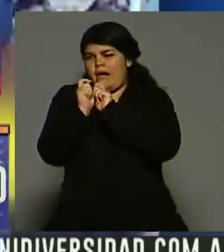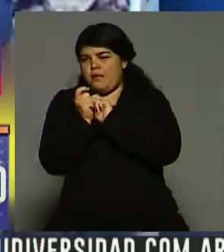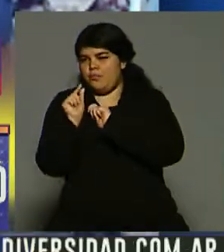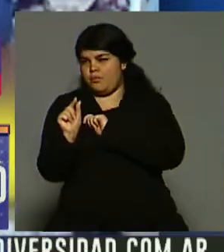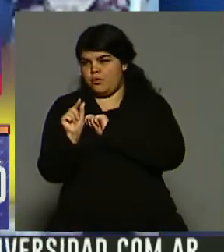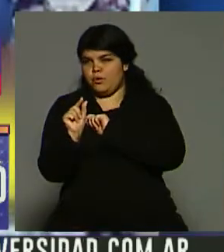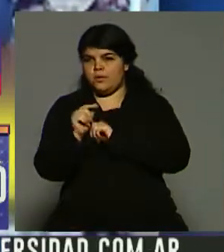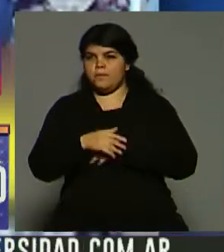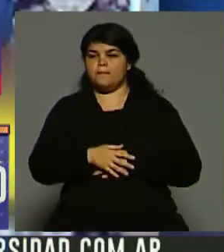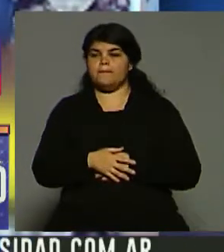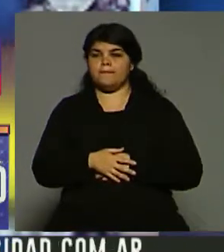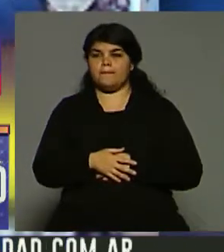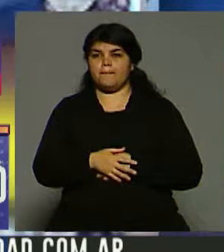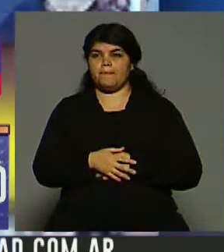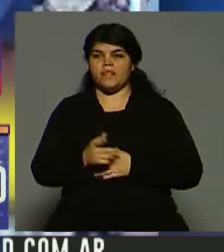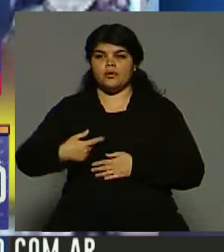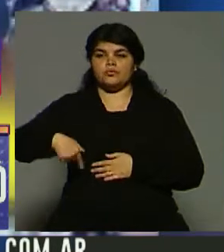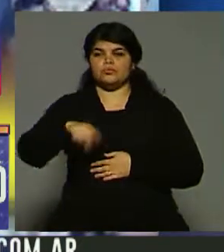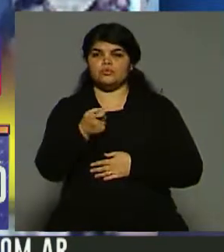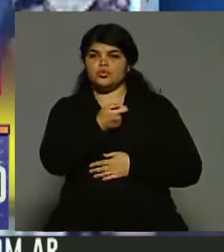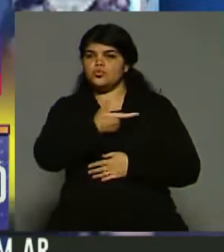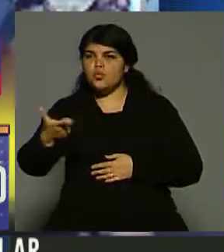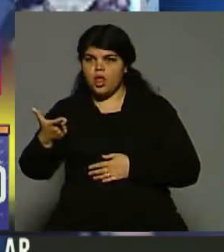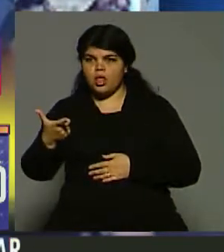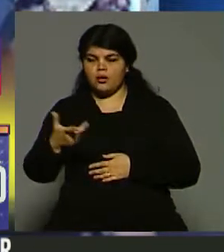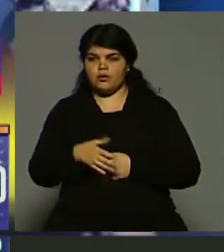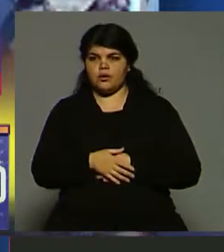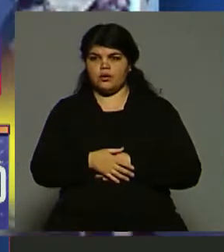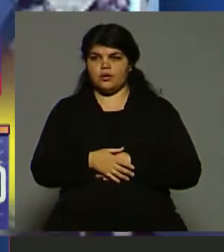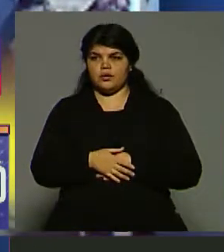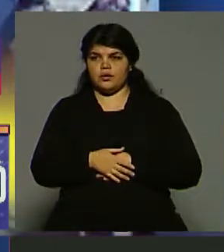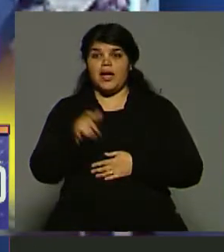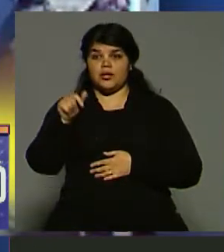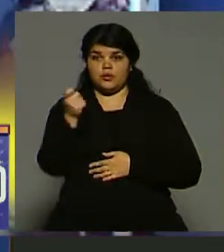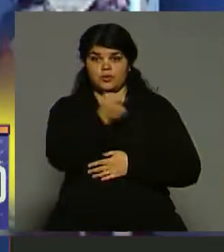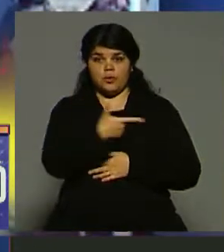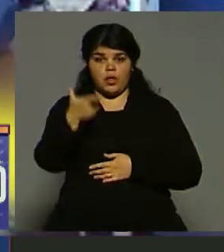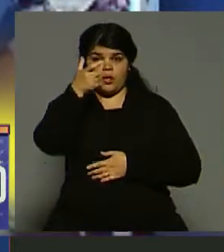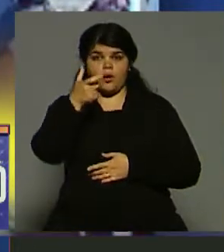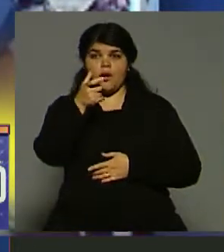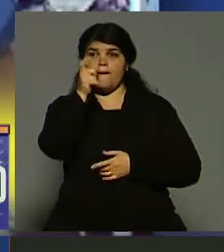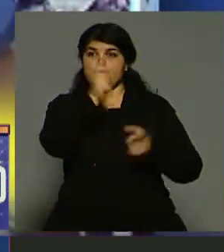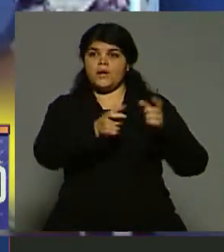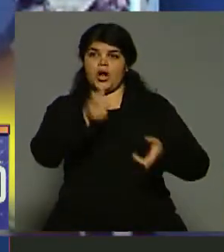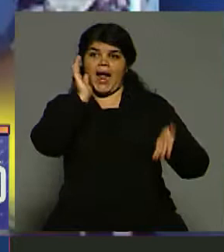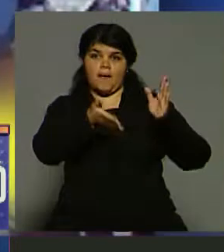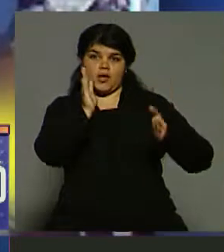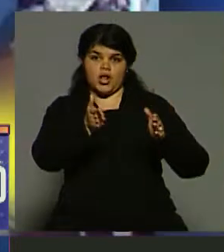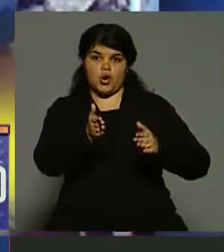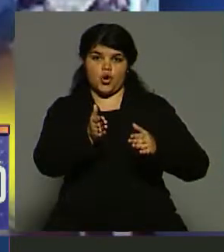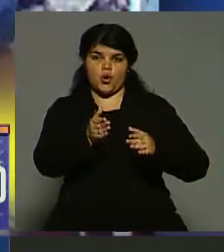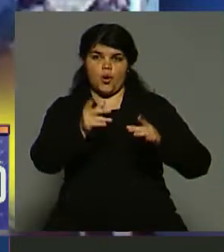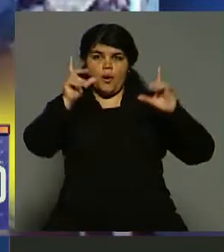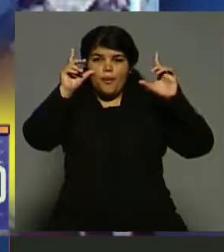logramos un salario que va a permitir que el salario de los camioneros, que no es el de los más bajos